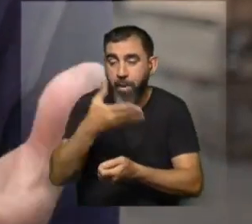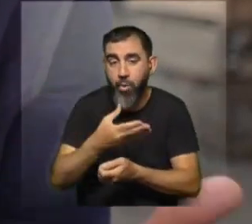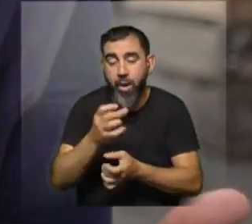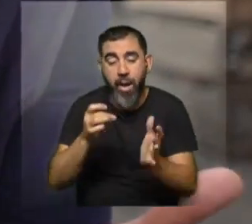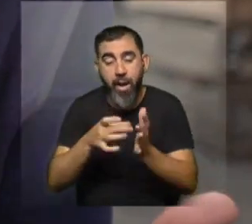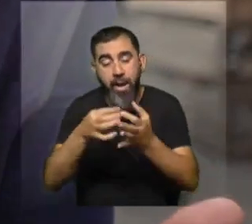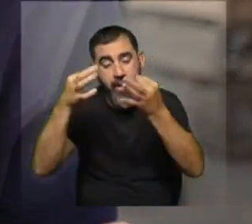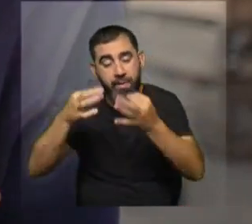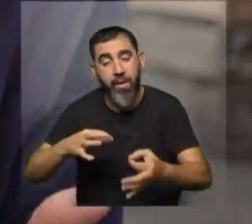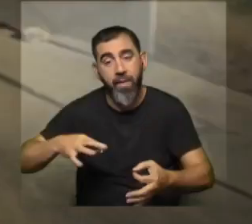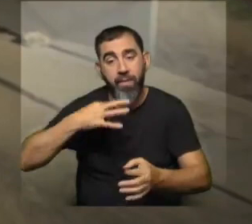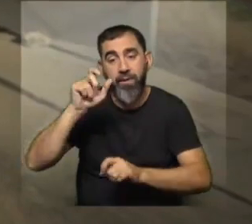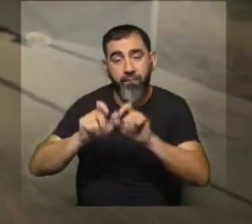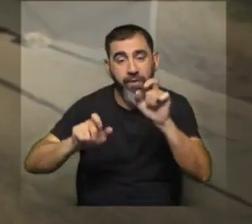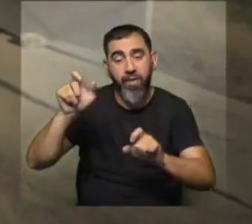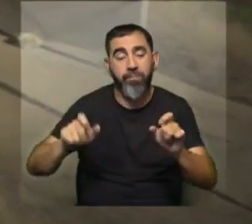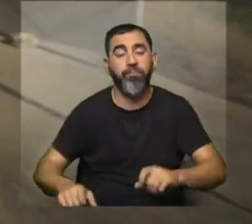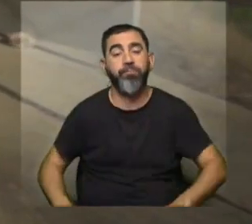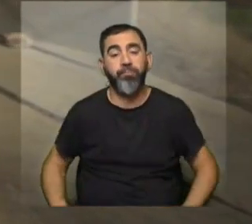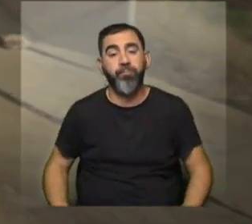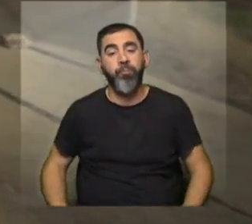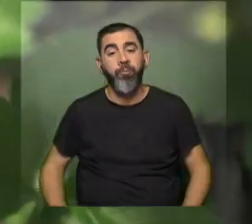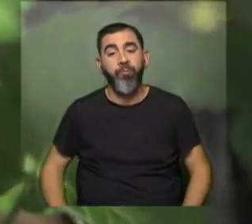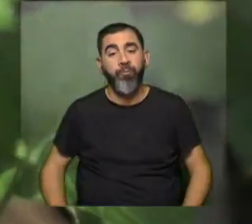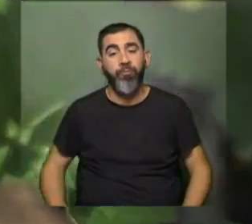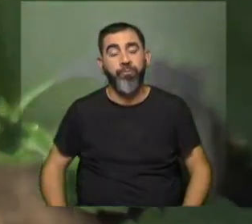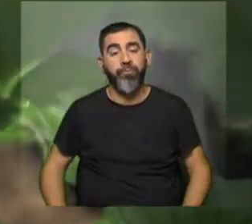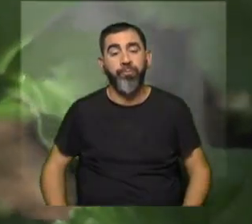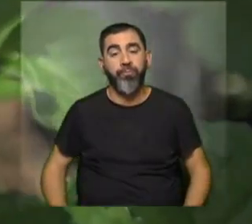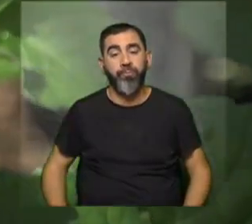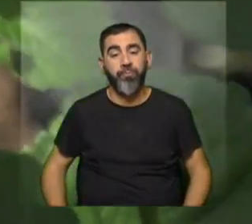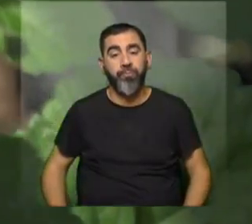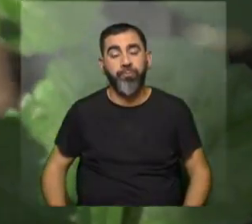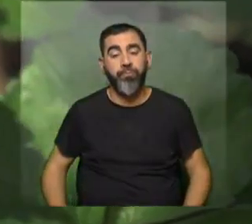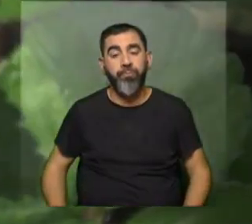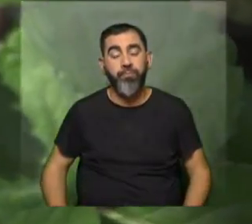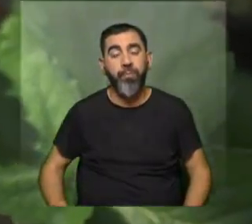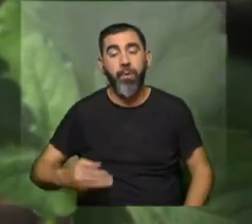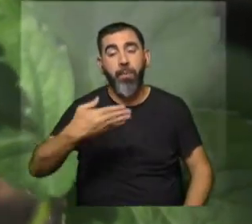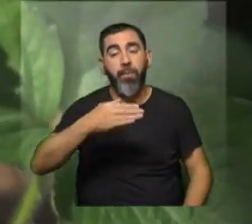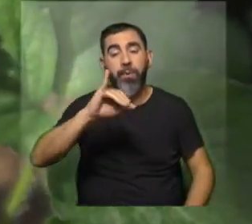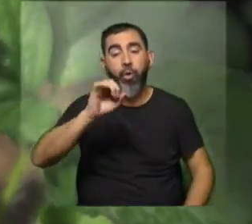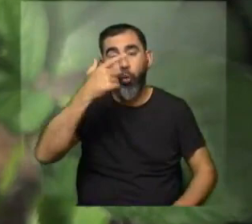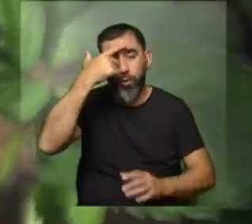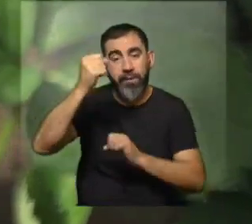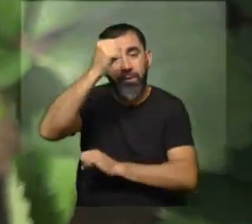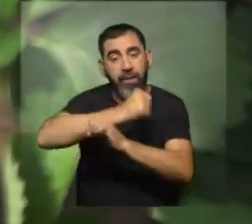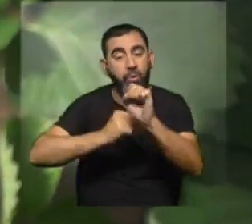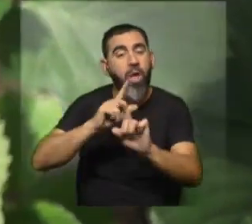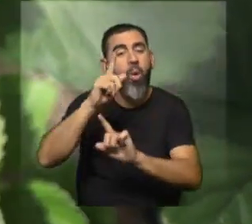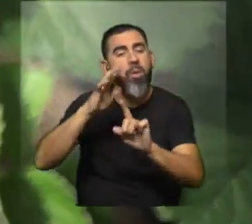la calidad de vida de todas las personas. La biotecnología muchos la asociamos con